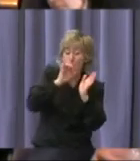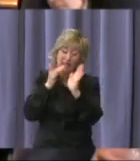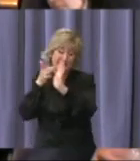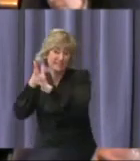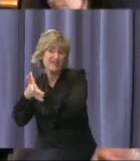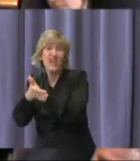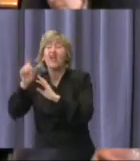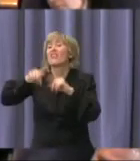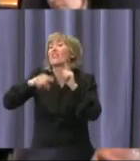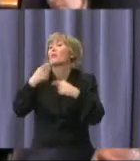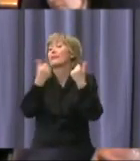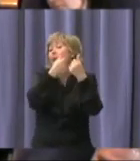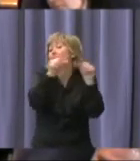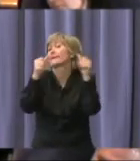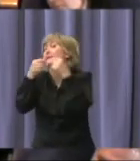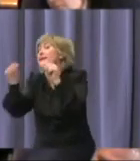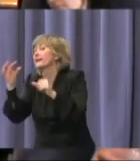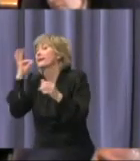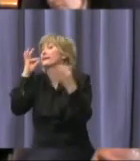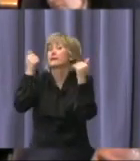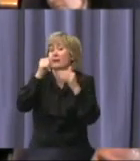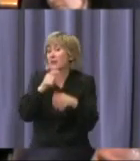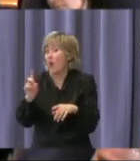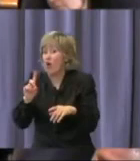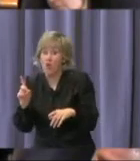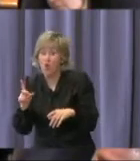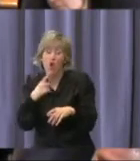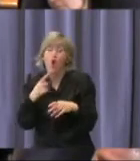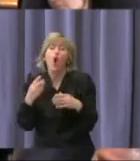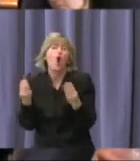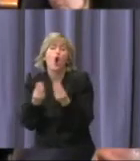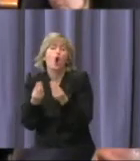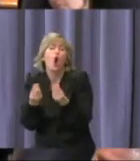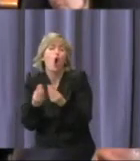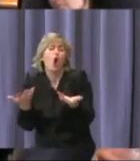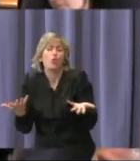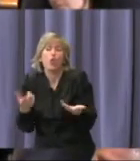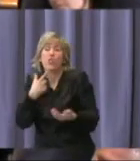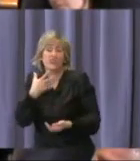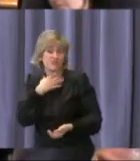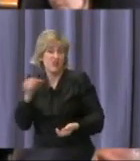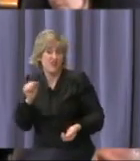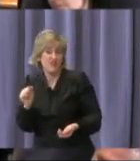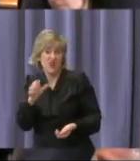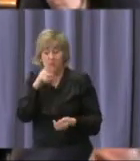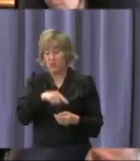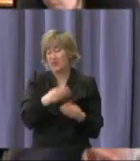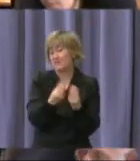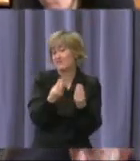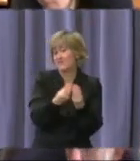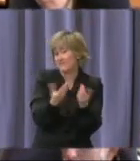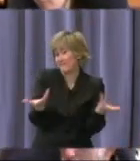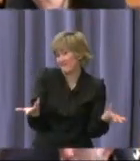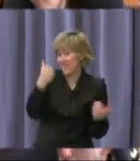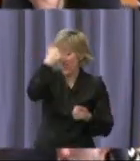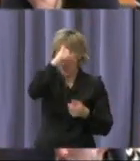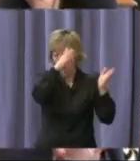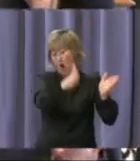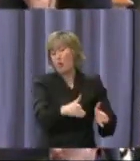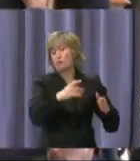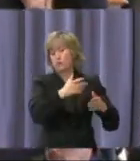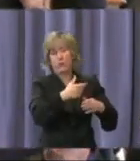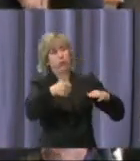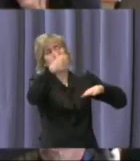con el estereotipo. ¿O no? Cojonudo. El cojonudo es que es magnífico, porque todo lo masculino ha sido prestigioso